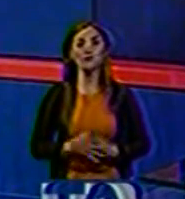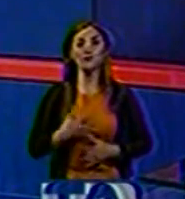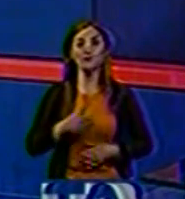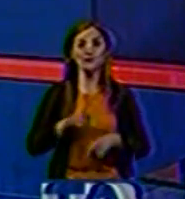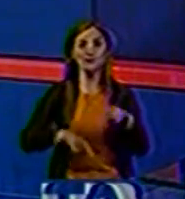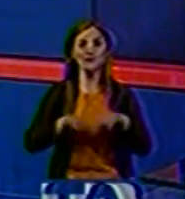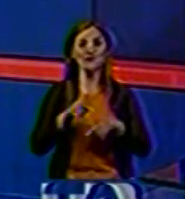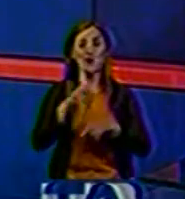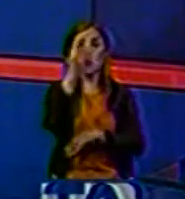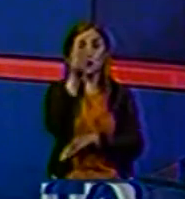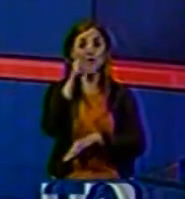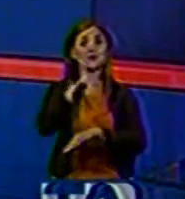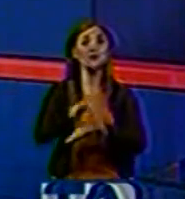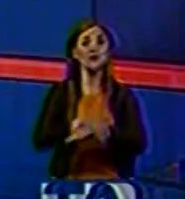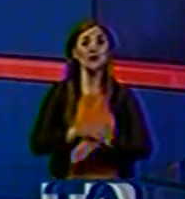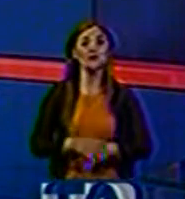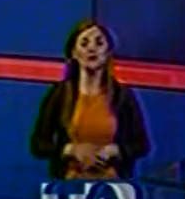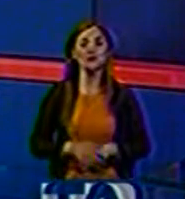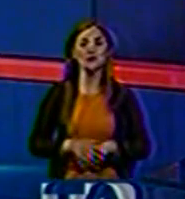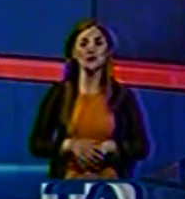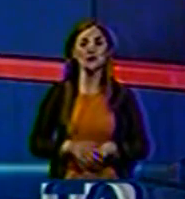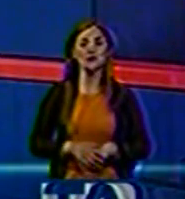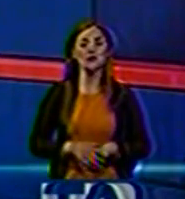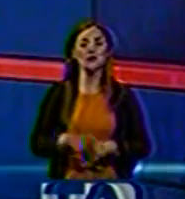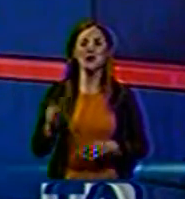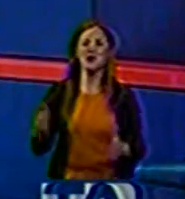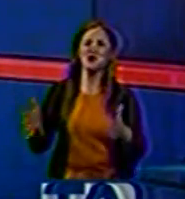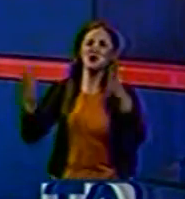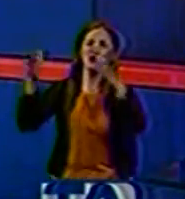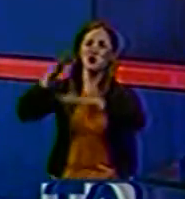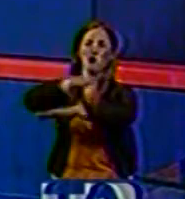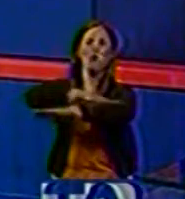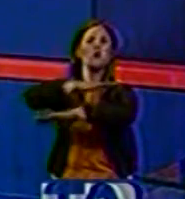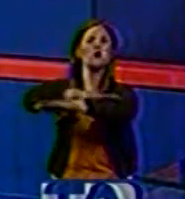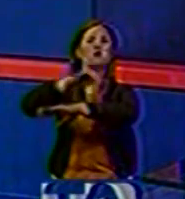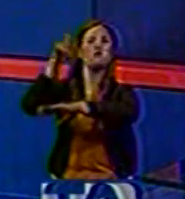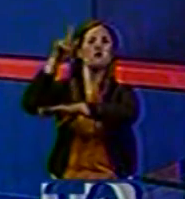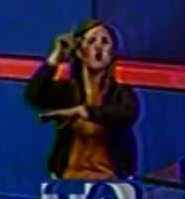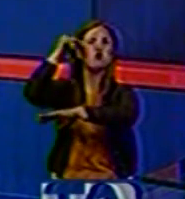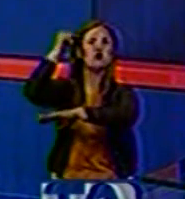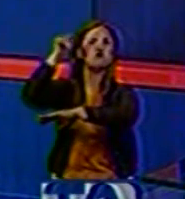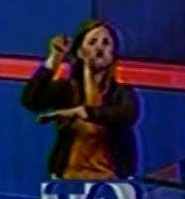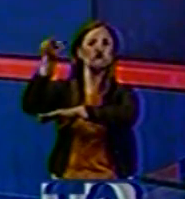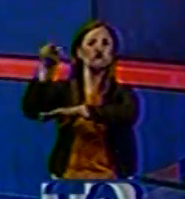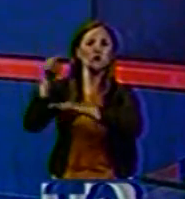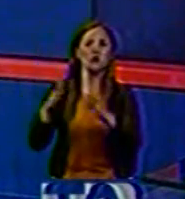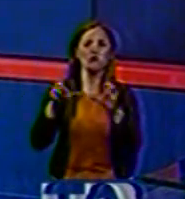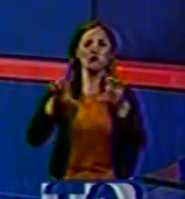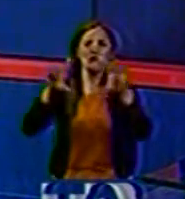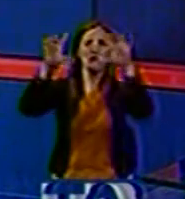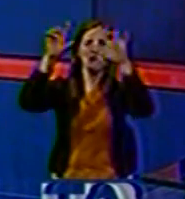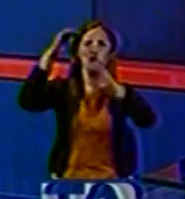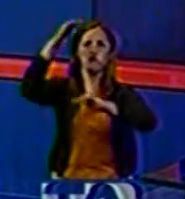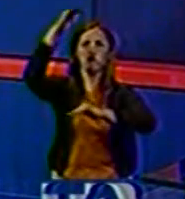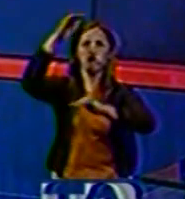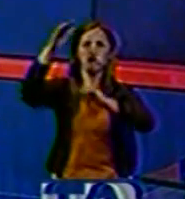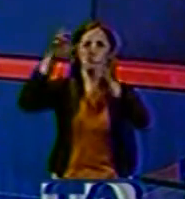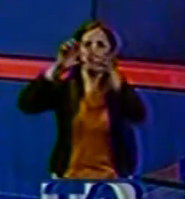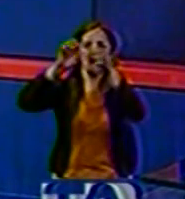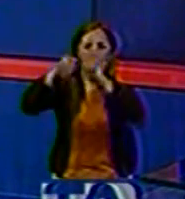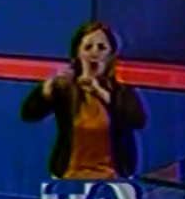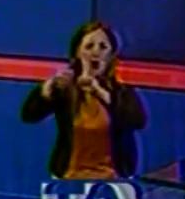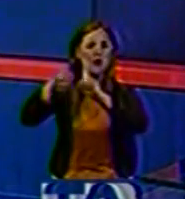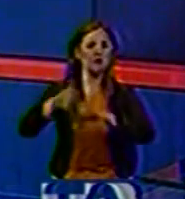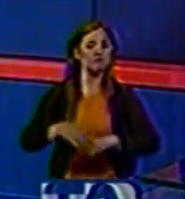¿Qué tal, amigos televidentes? Buenas tardes. Los vidrios de la plataforma gubernamental financiera están reventándose. Varias fotografías que nos envió un